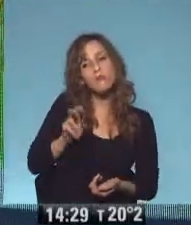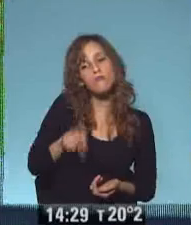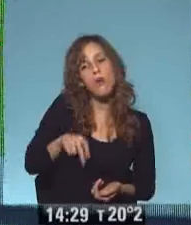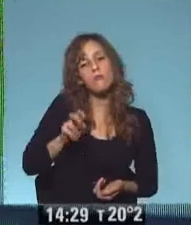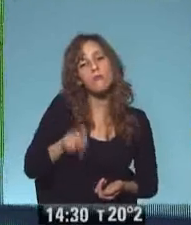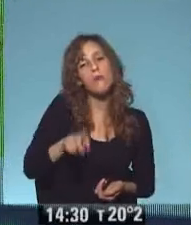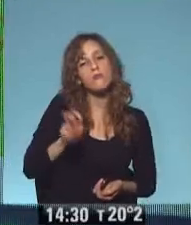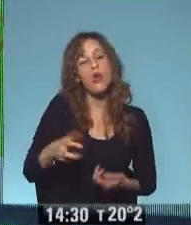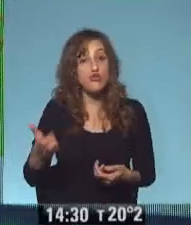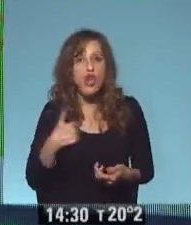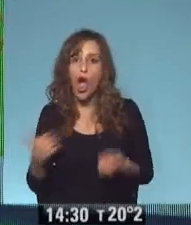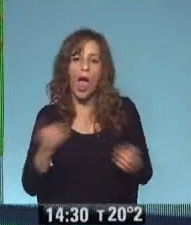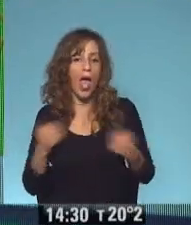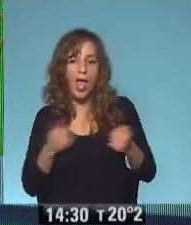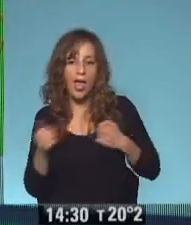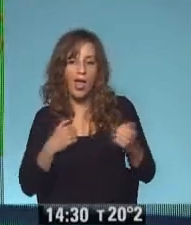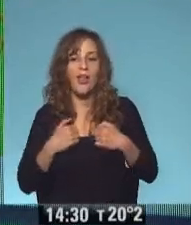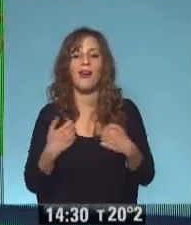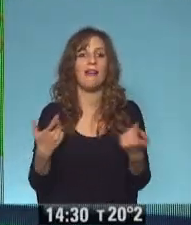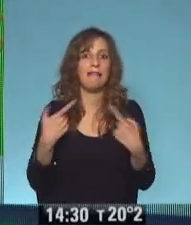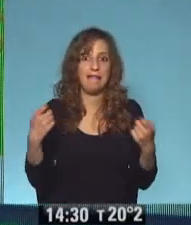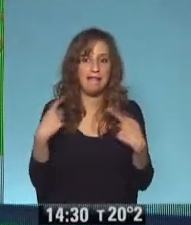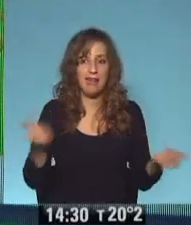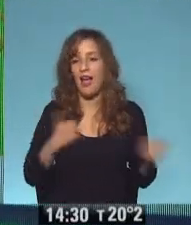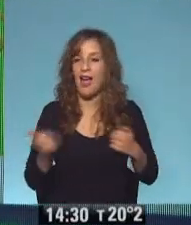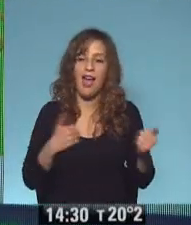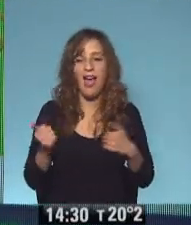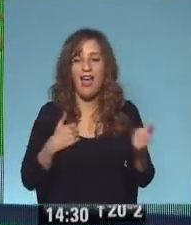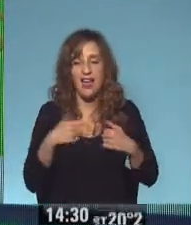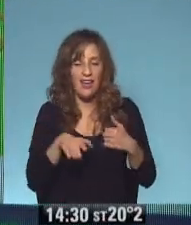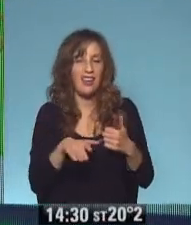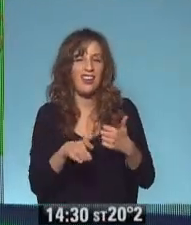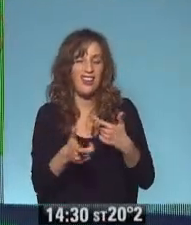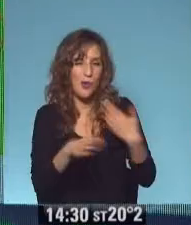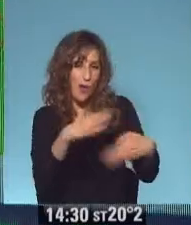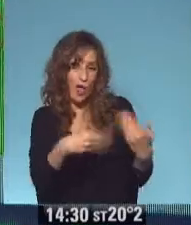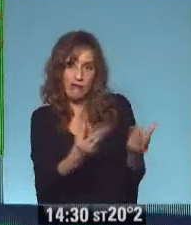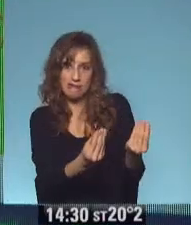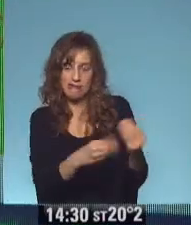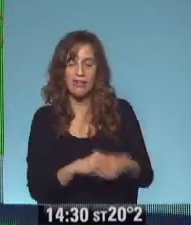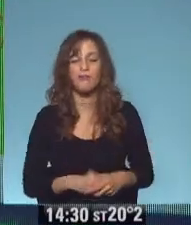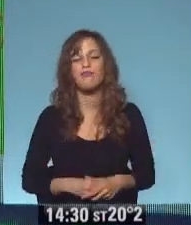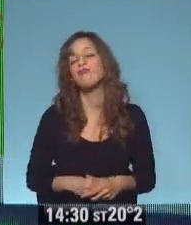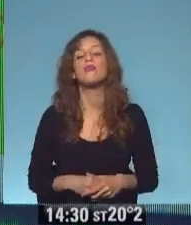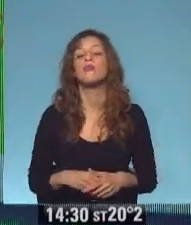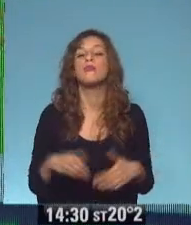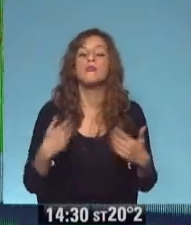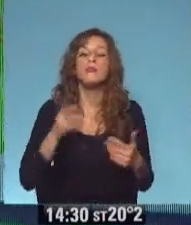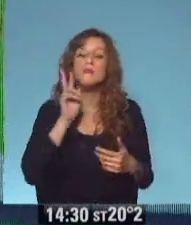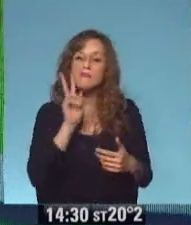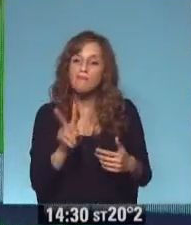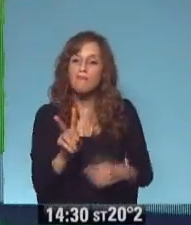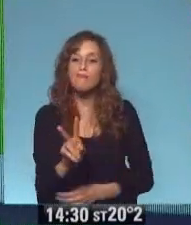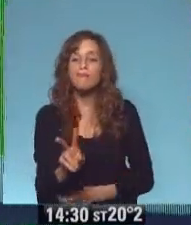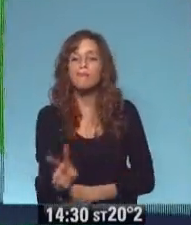adelante, corriendo paso yo. Bueno, por la casa del horror. Es el horror. Y acá de nuevo, tengo dos caminos. Entonces, estoy por